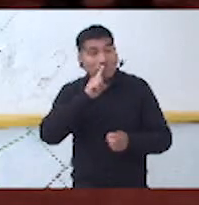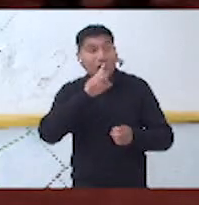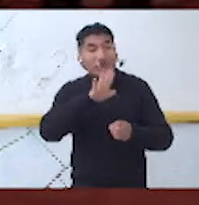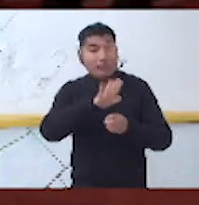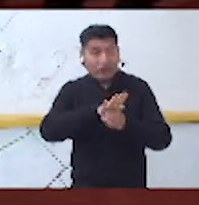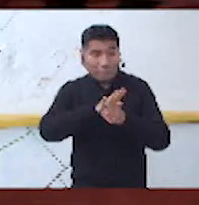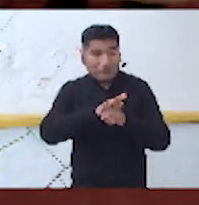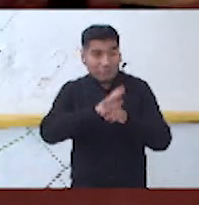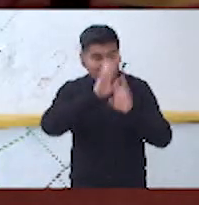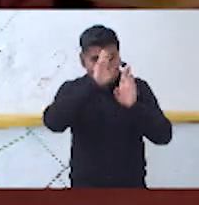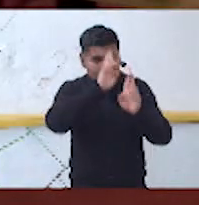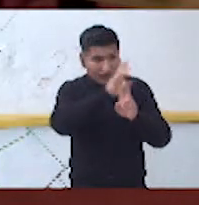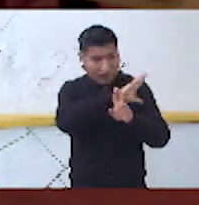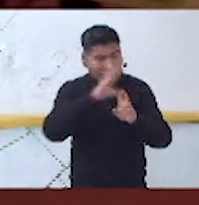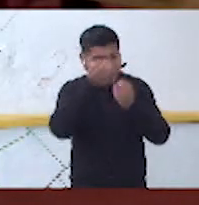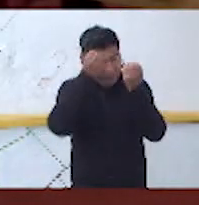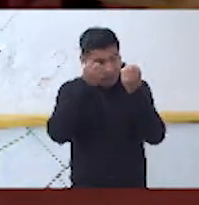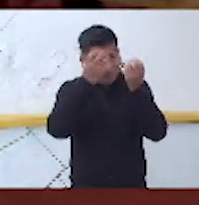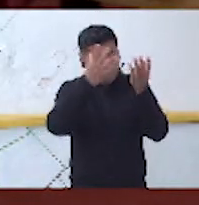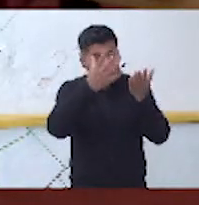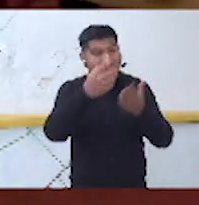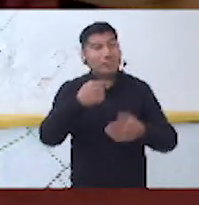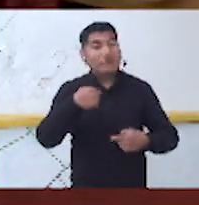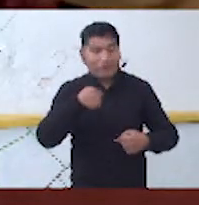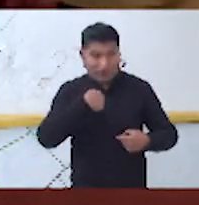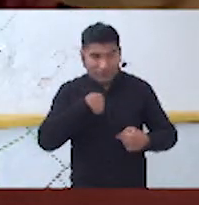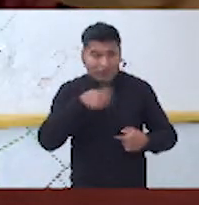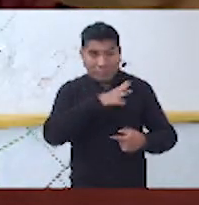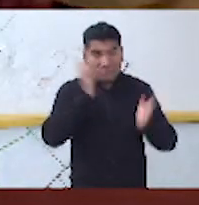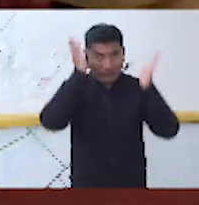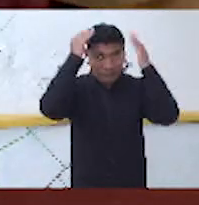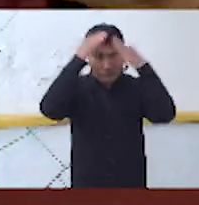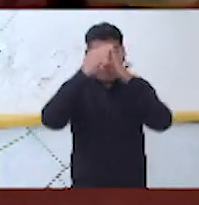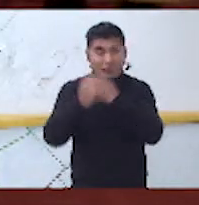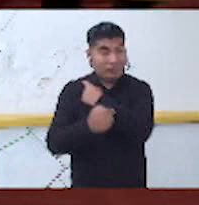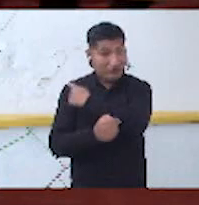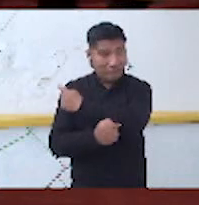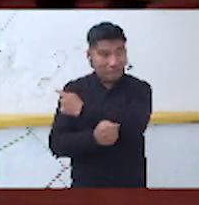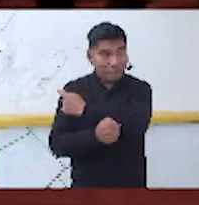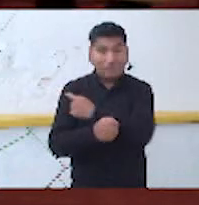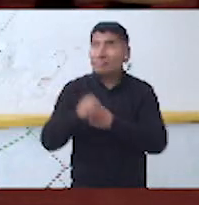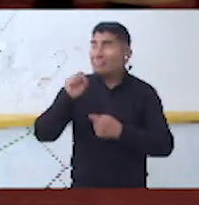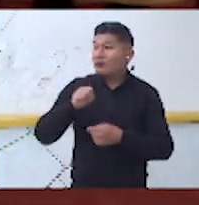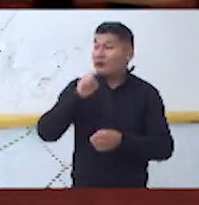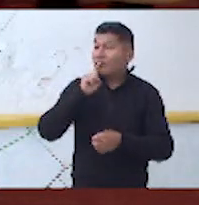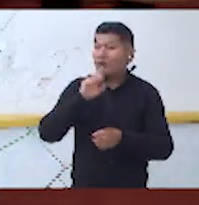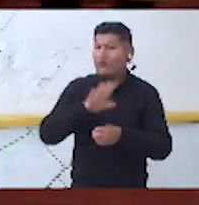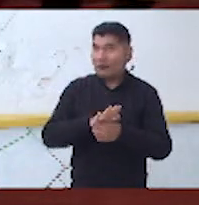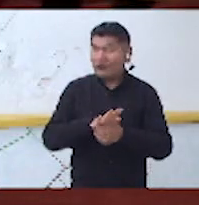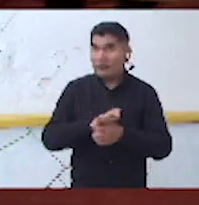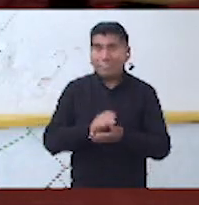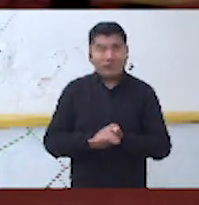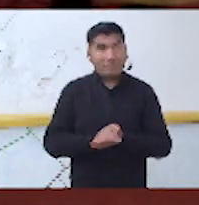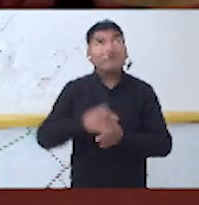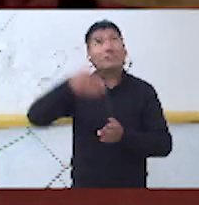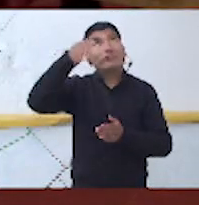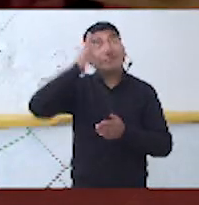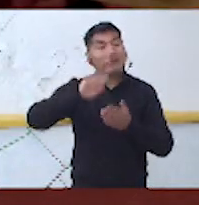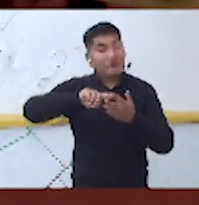prometes respeto y obediencia a mí y a mis sucesores. Prometo. Dios,